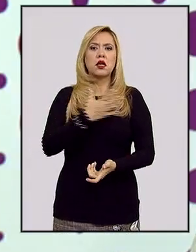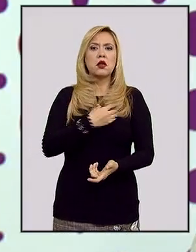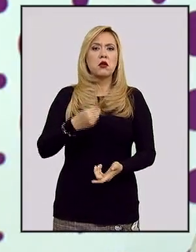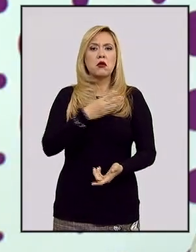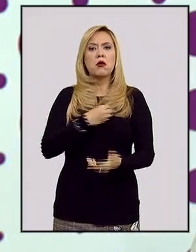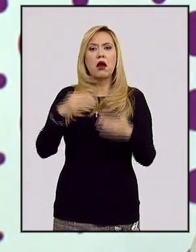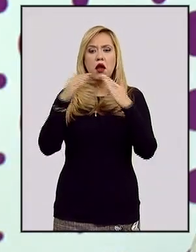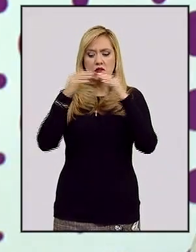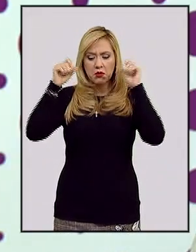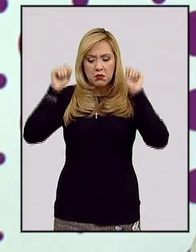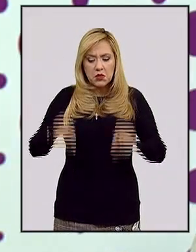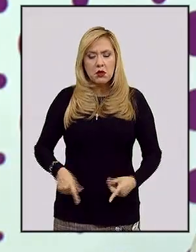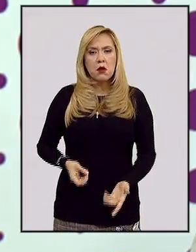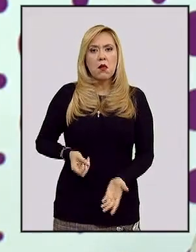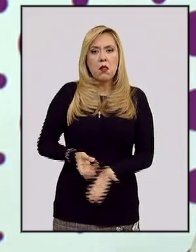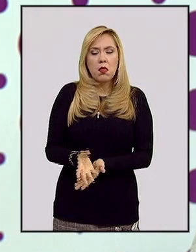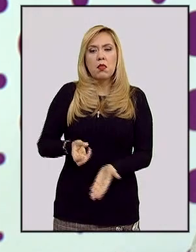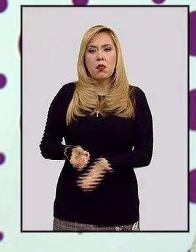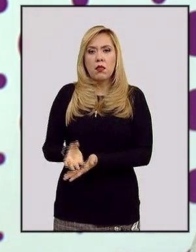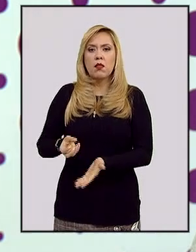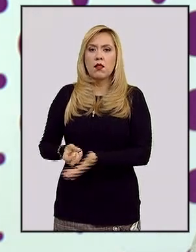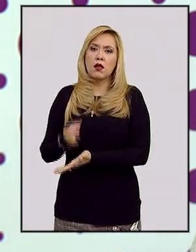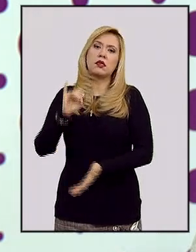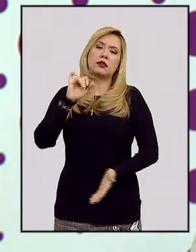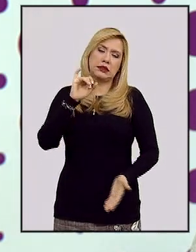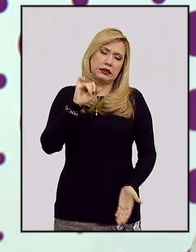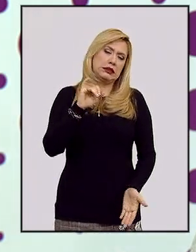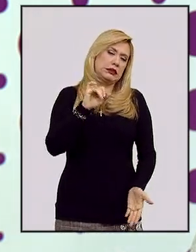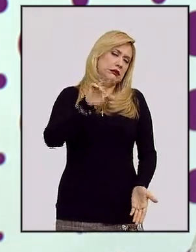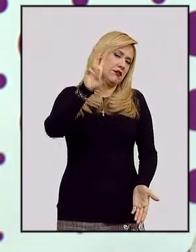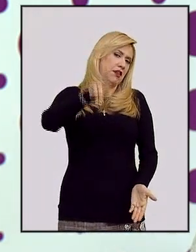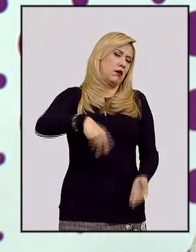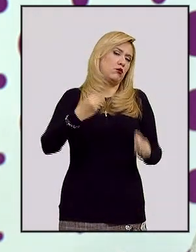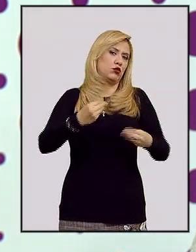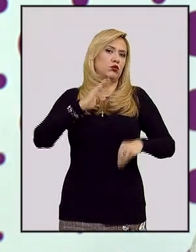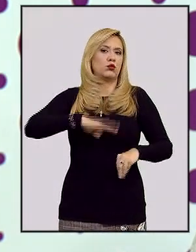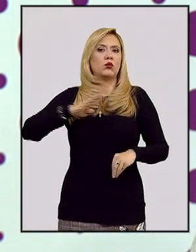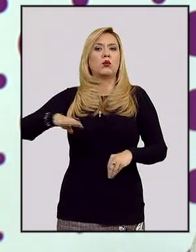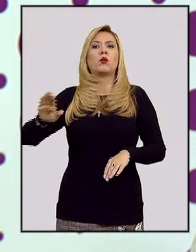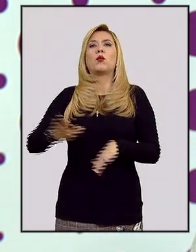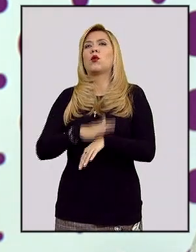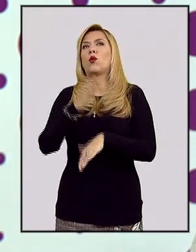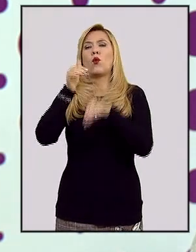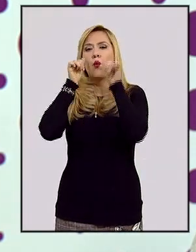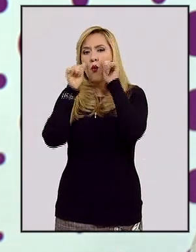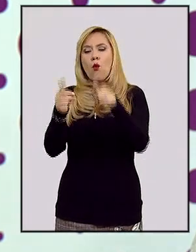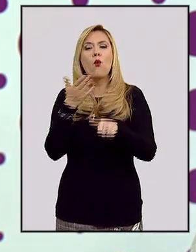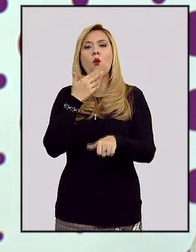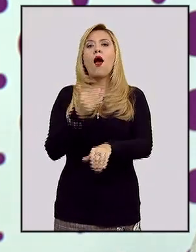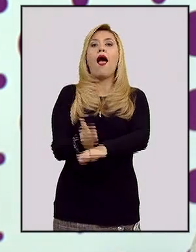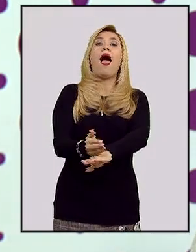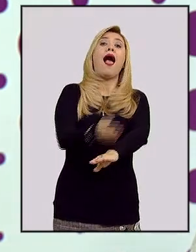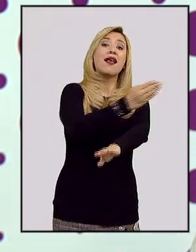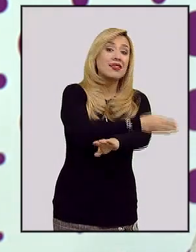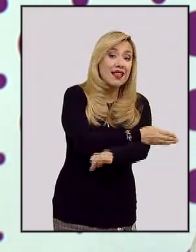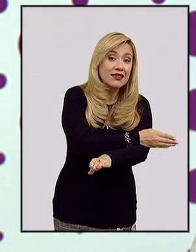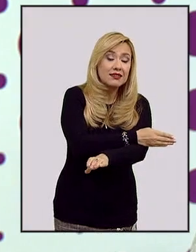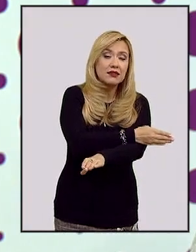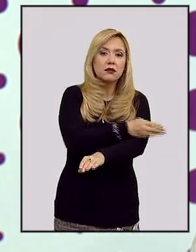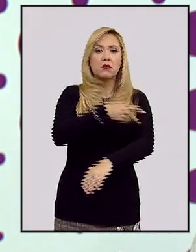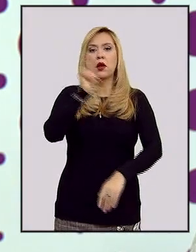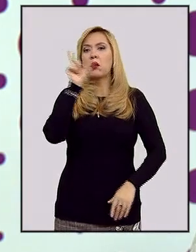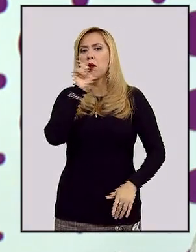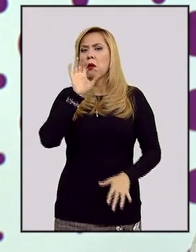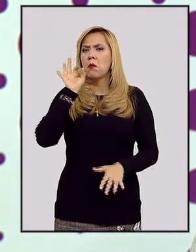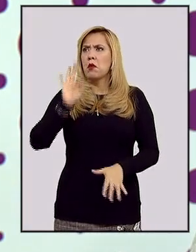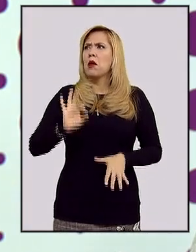hijos. A lo mejor sí había un índice muy alto de mortalidad justamente porque no había una atención médica previa, pero mientras venga todo bien,